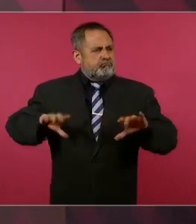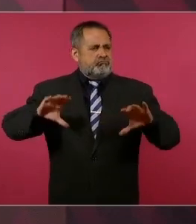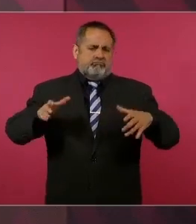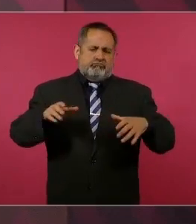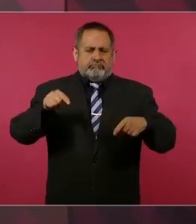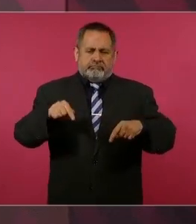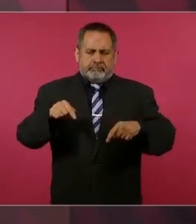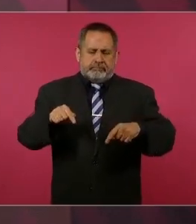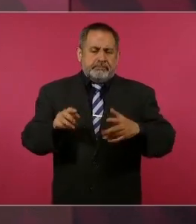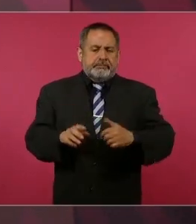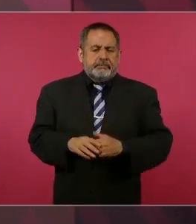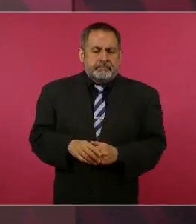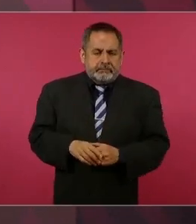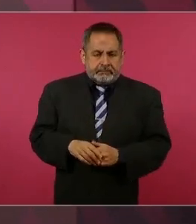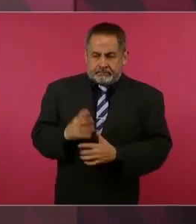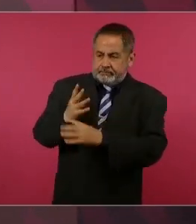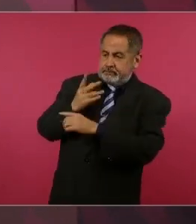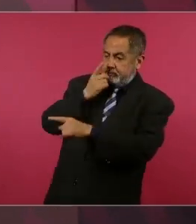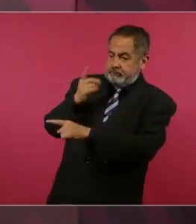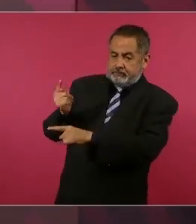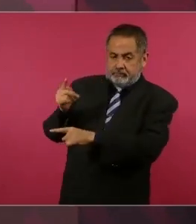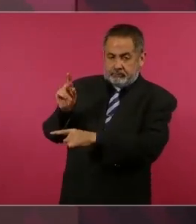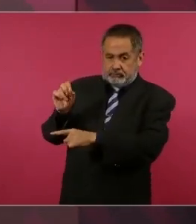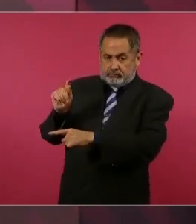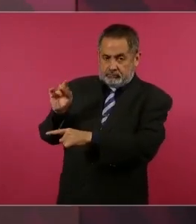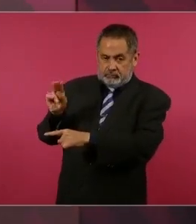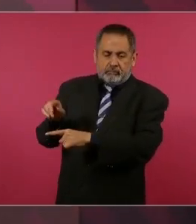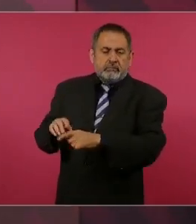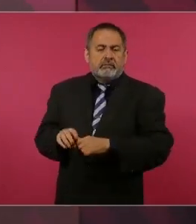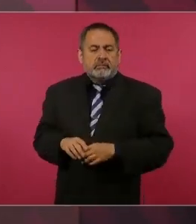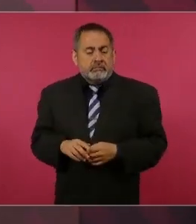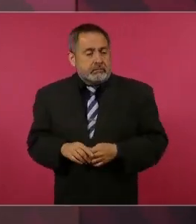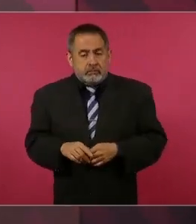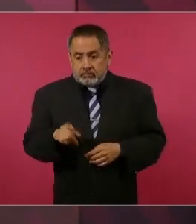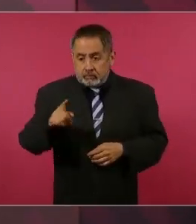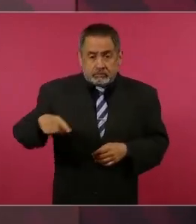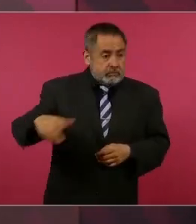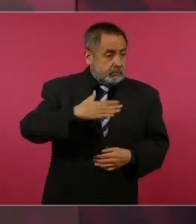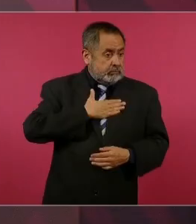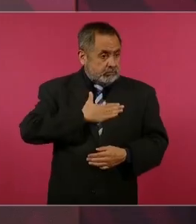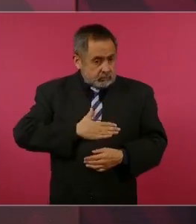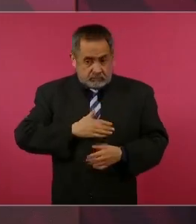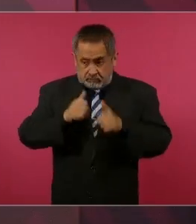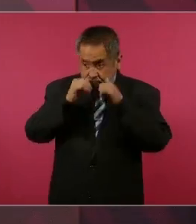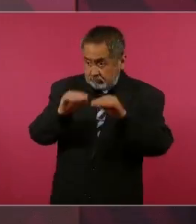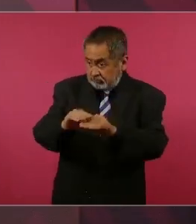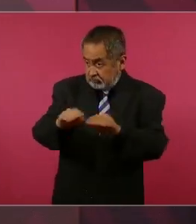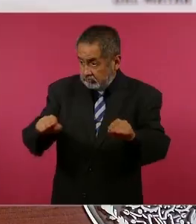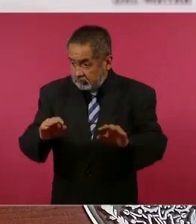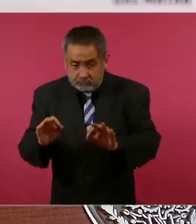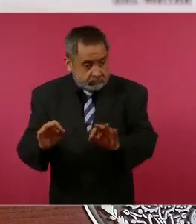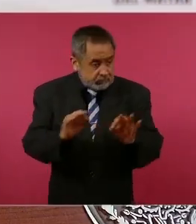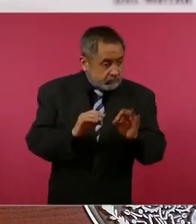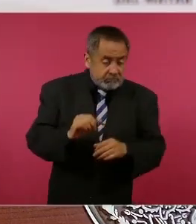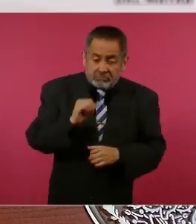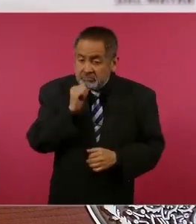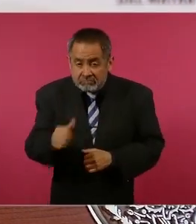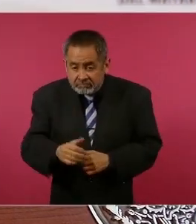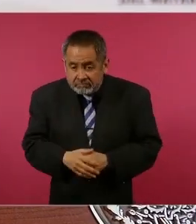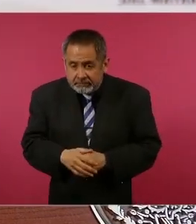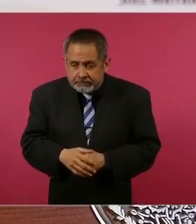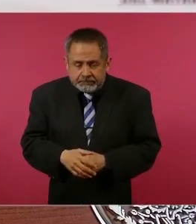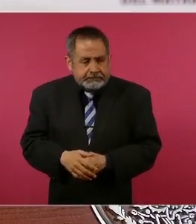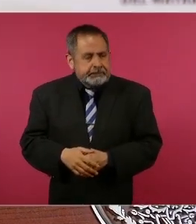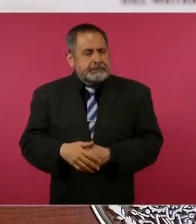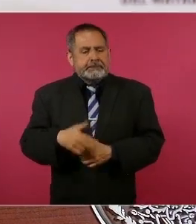Un Estado, decía Tolstoy, que no procura la justicia, no es más que una